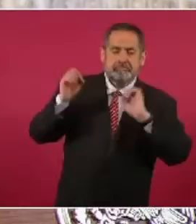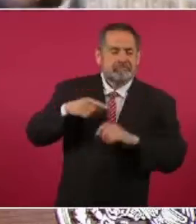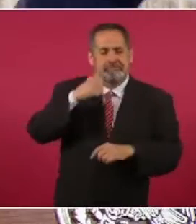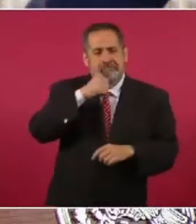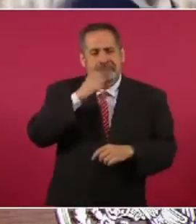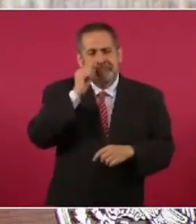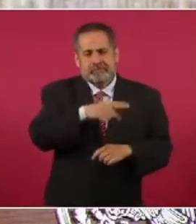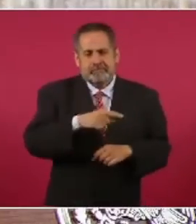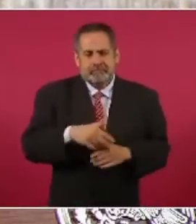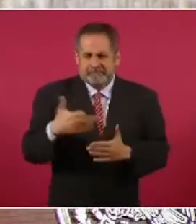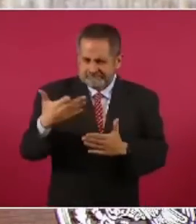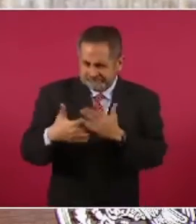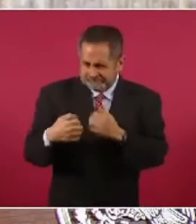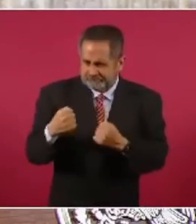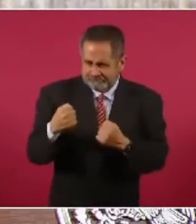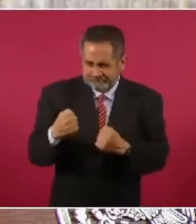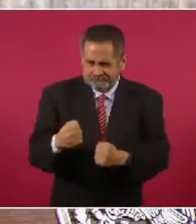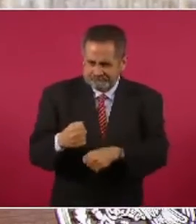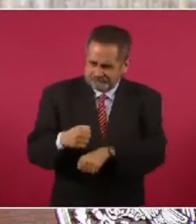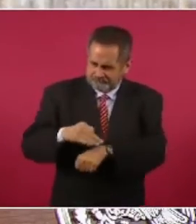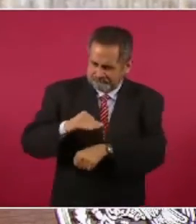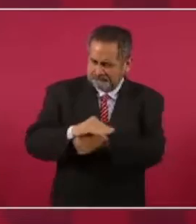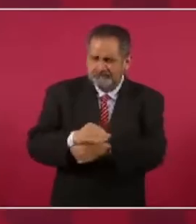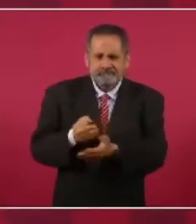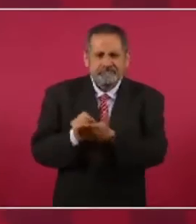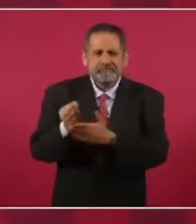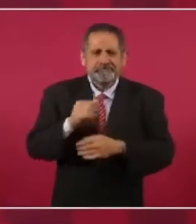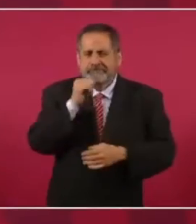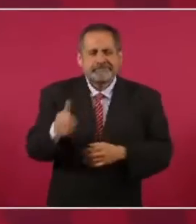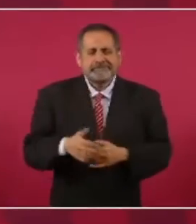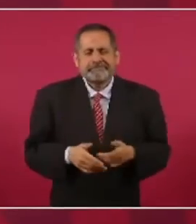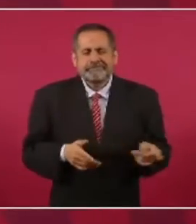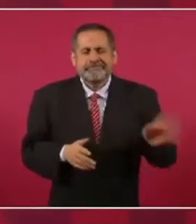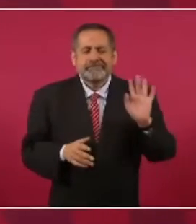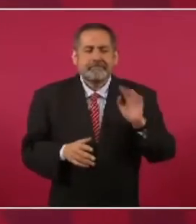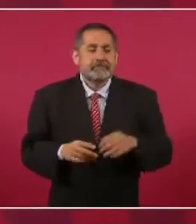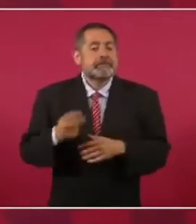Les falta definición. Por eso,